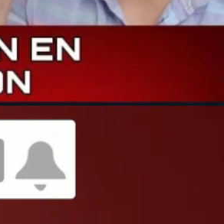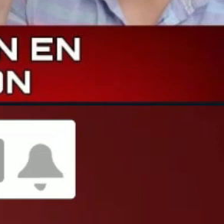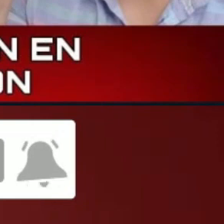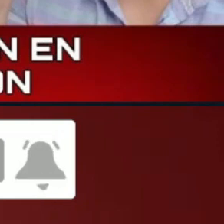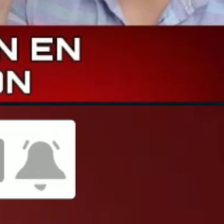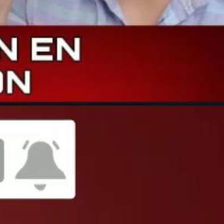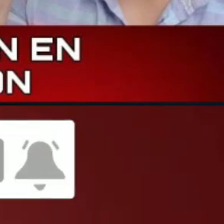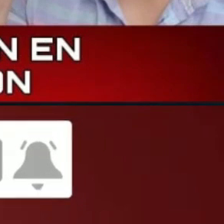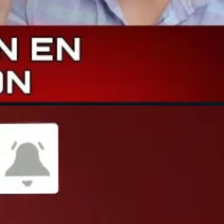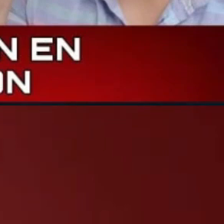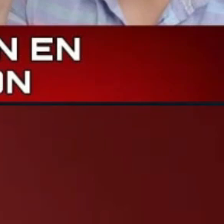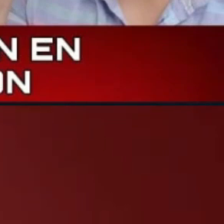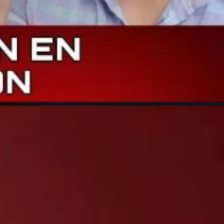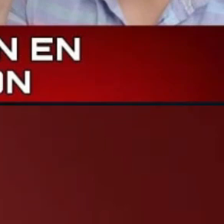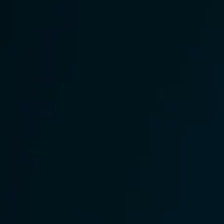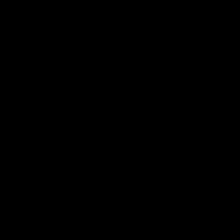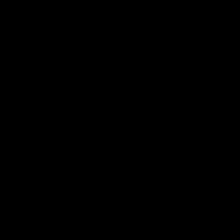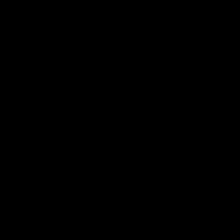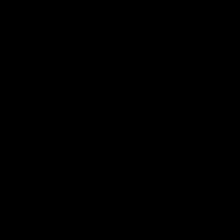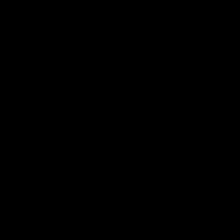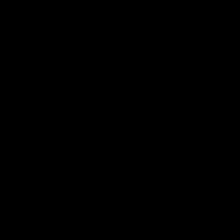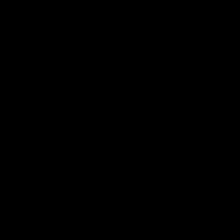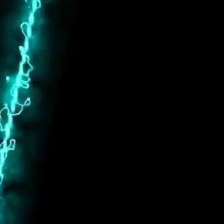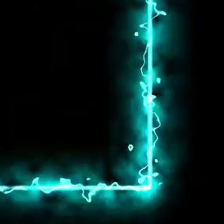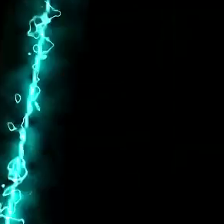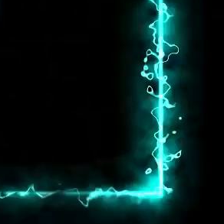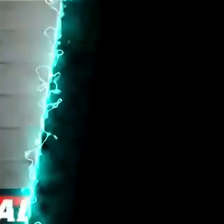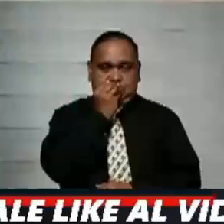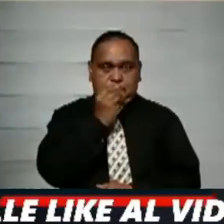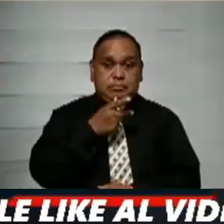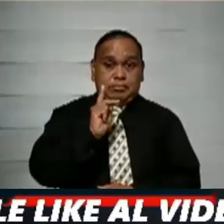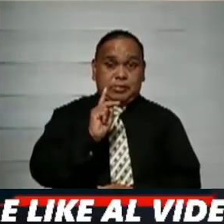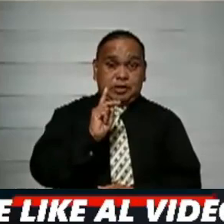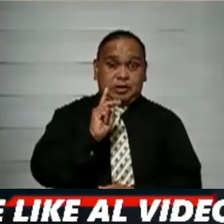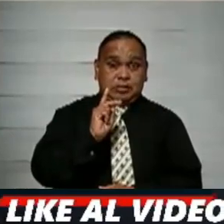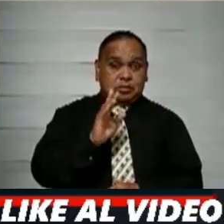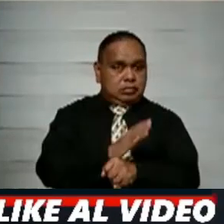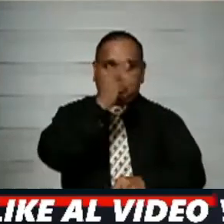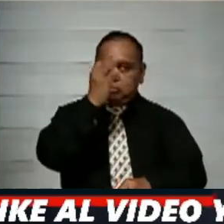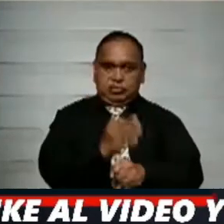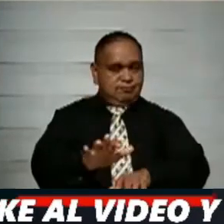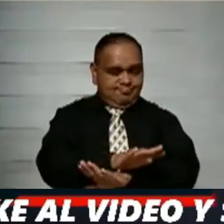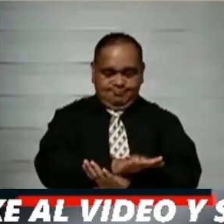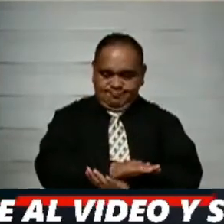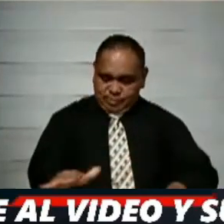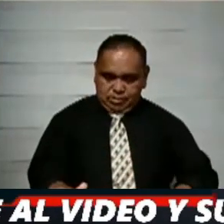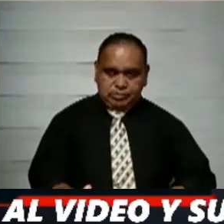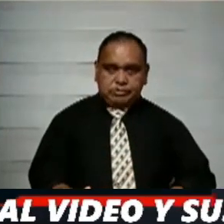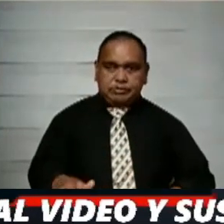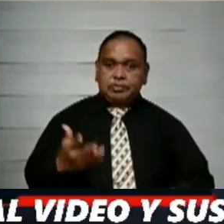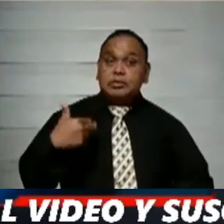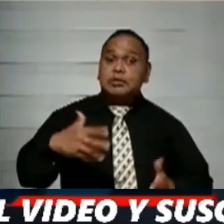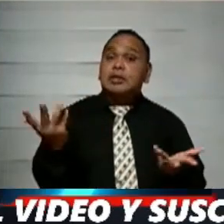transformación pacífica del país. Pero creo que ya llega un momento en que dices, ¿qué se trata? ¿De ponernos una